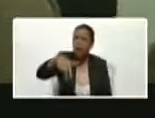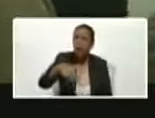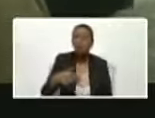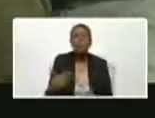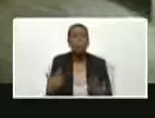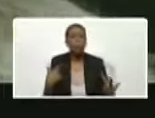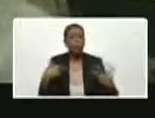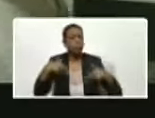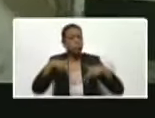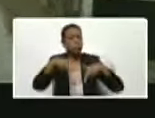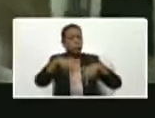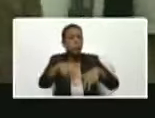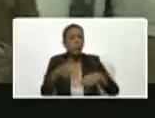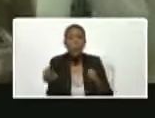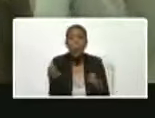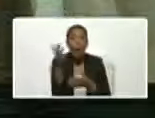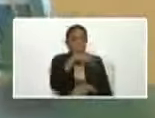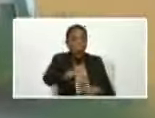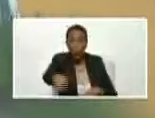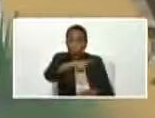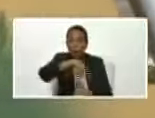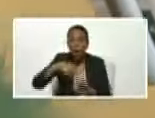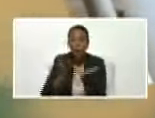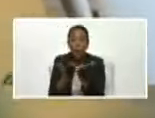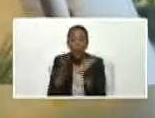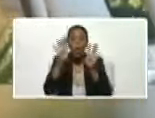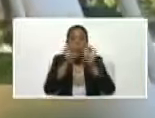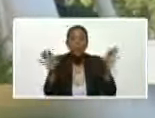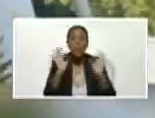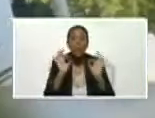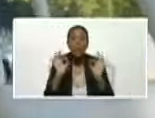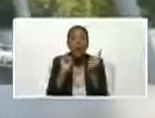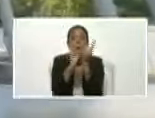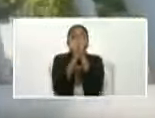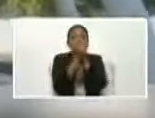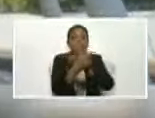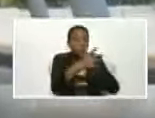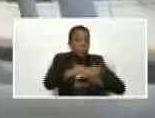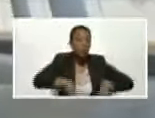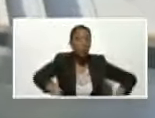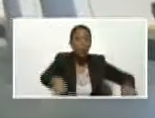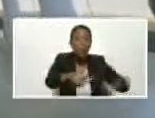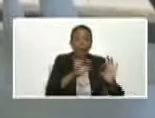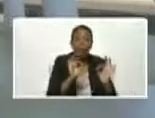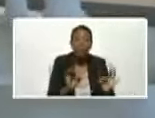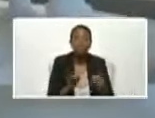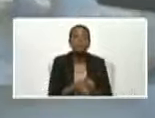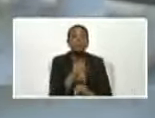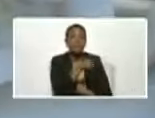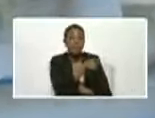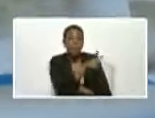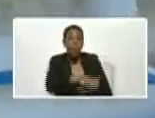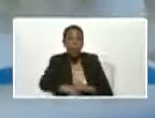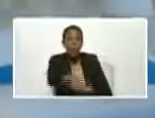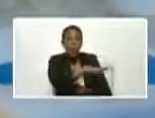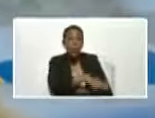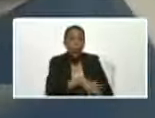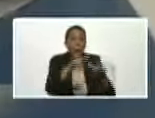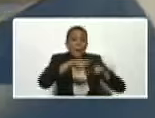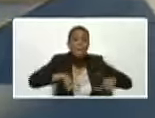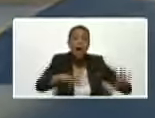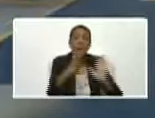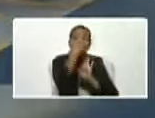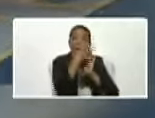dije que escuelas como estas tienen que convertirse en un módulo